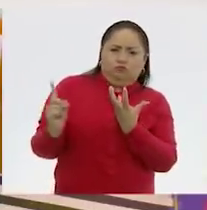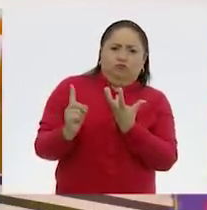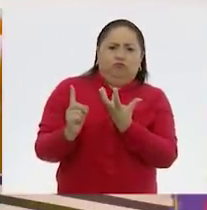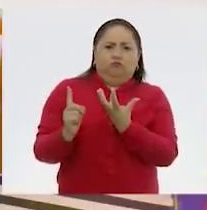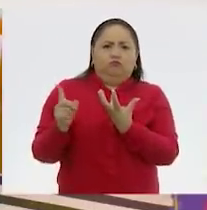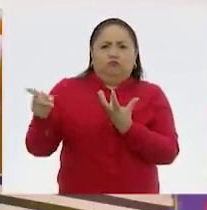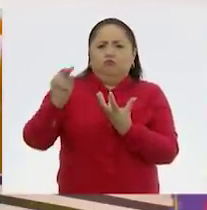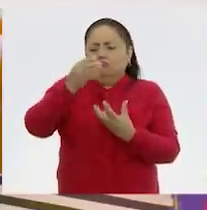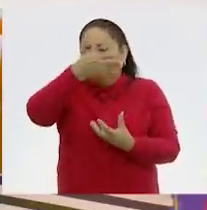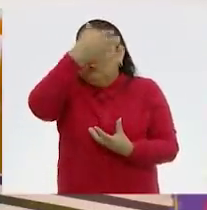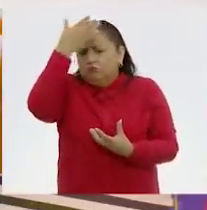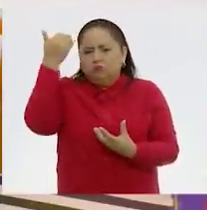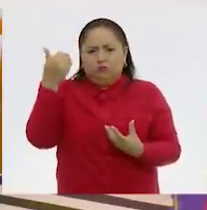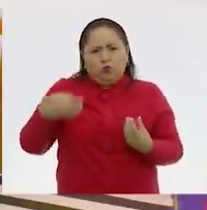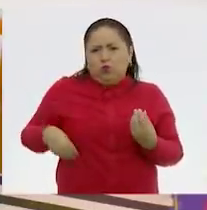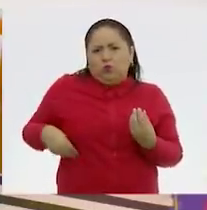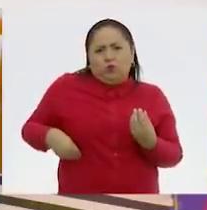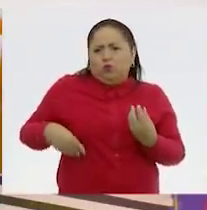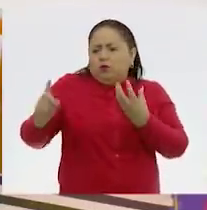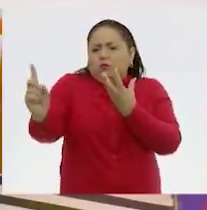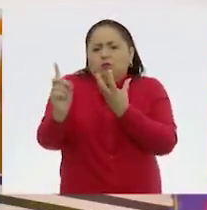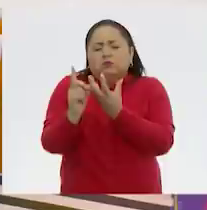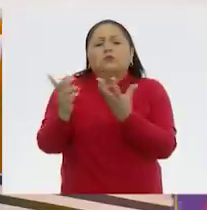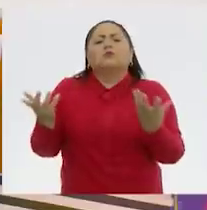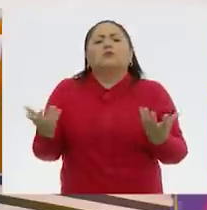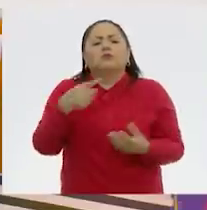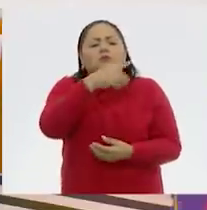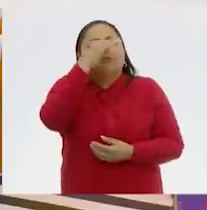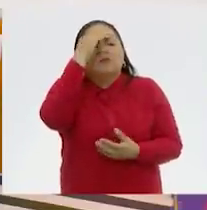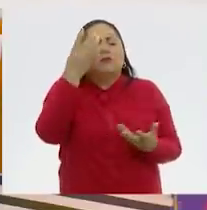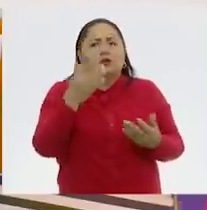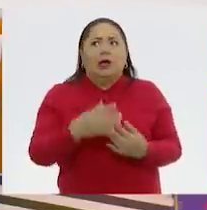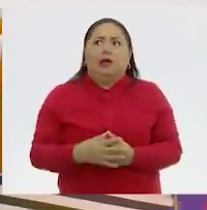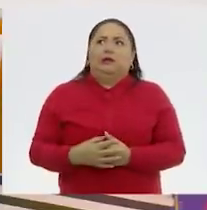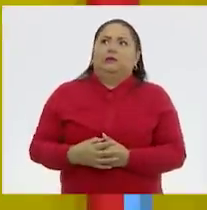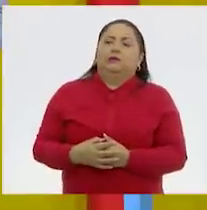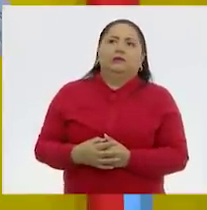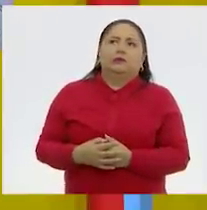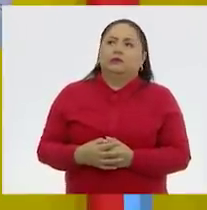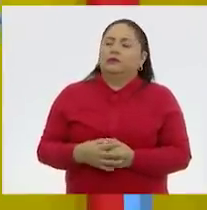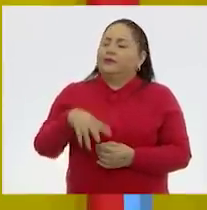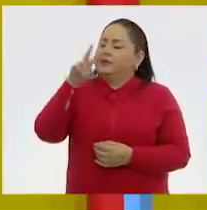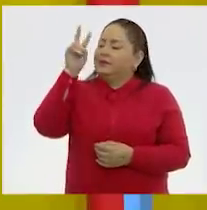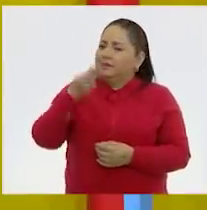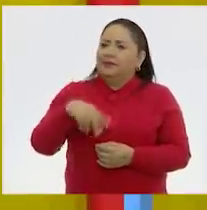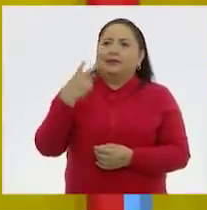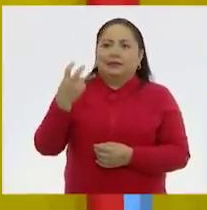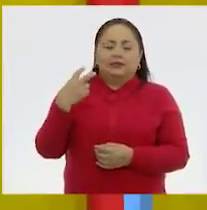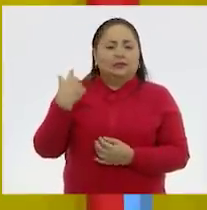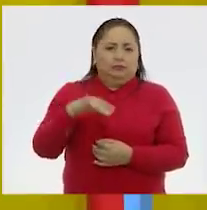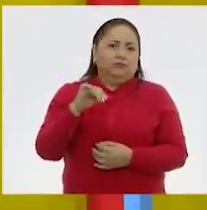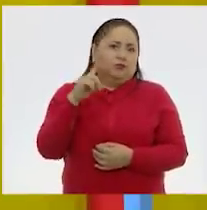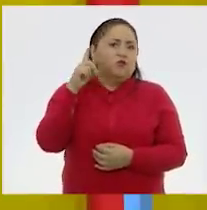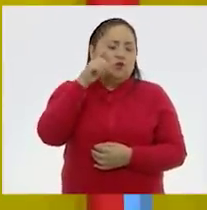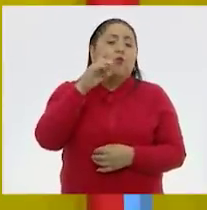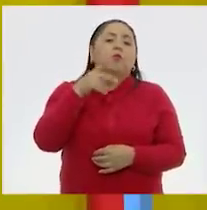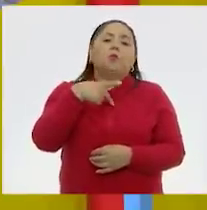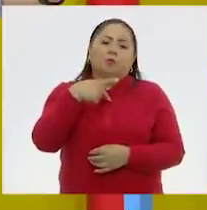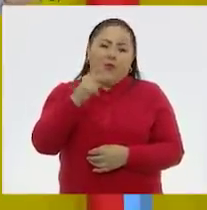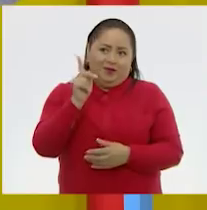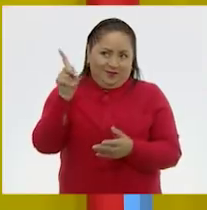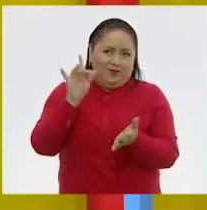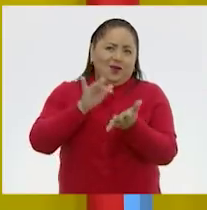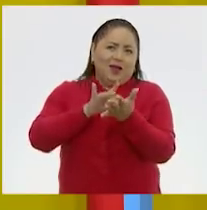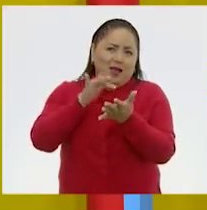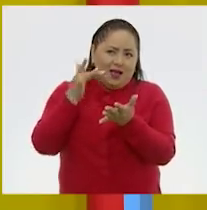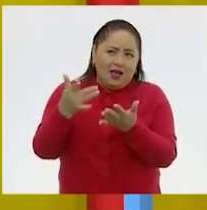no tenía, sin deberla ni temerla, iba caminando por ahí? Ay, qué de temas tan delicados, pero gracias